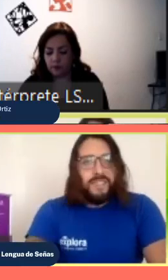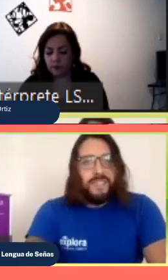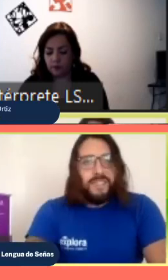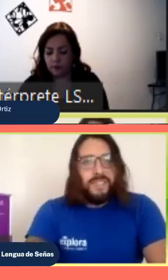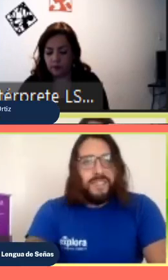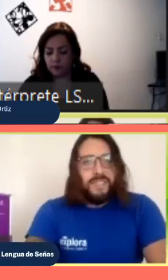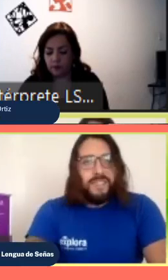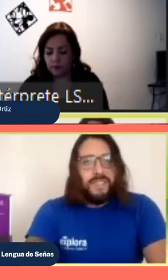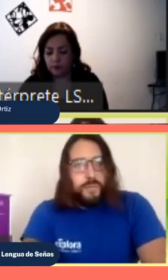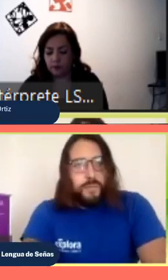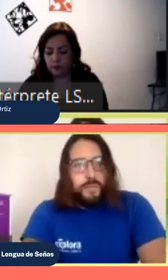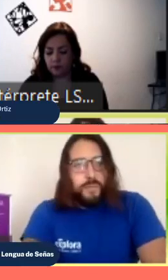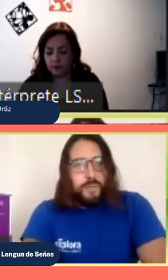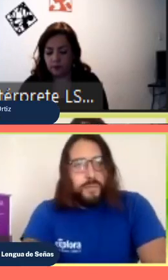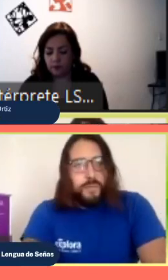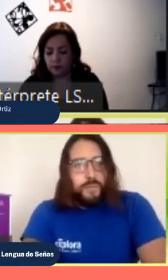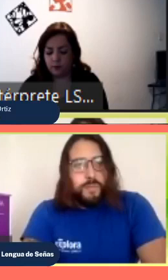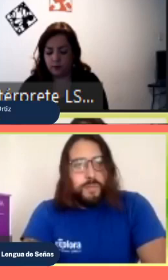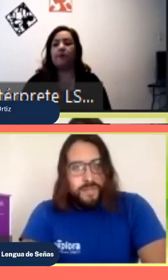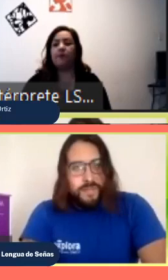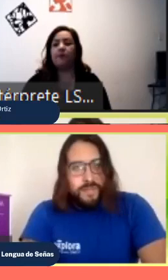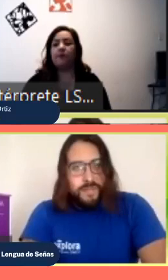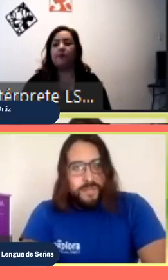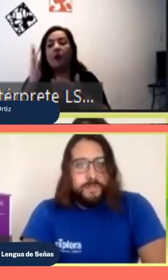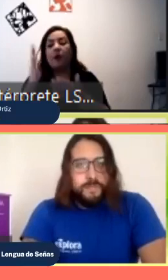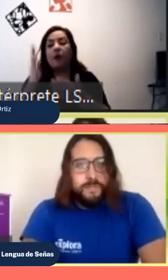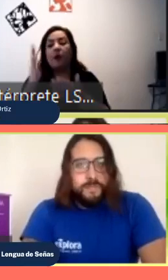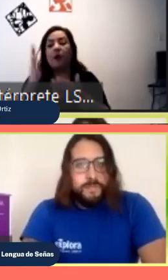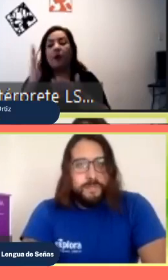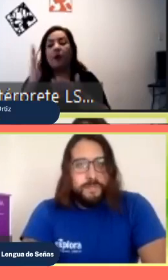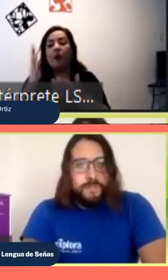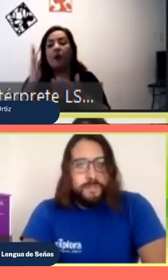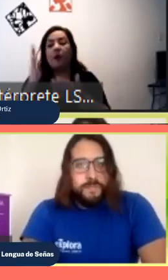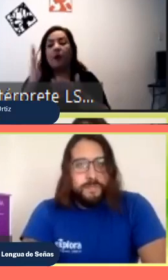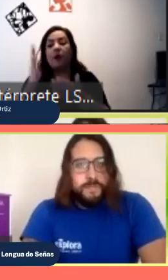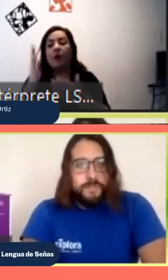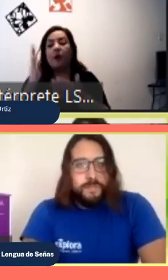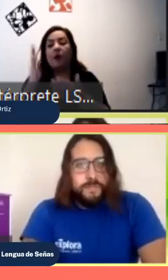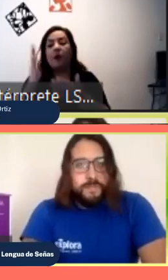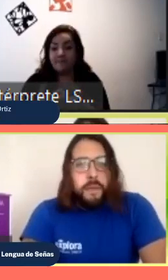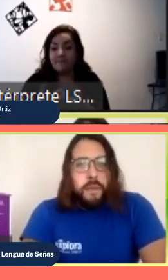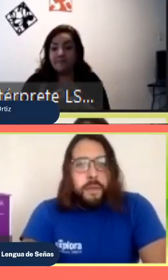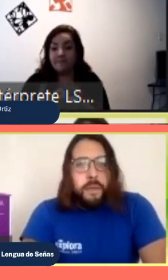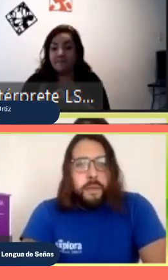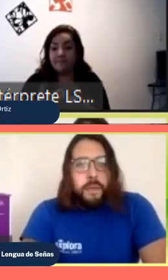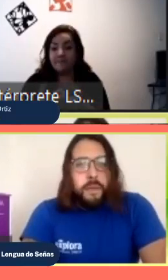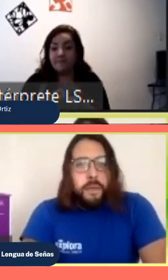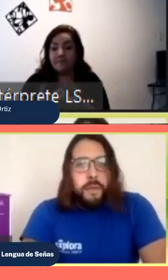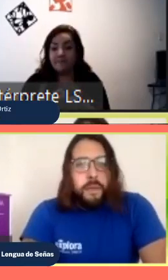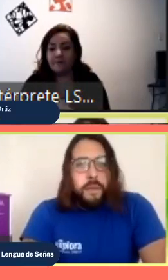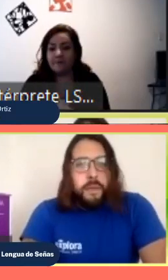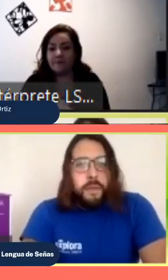Hola, ¿cómo están? Muy buenas tardes. Bueno, todo quisiera